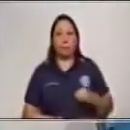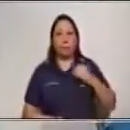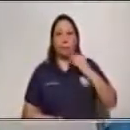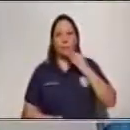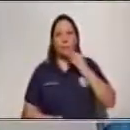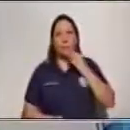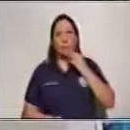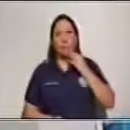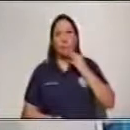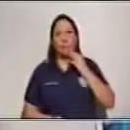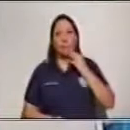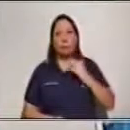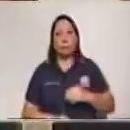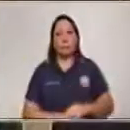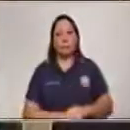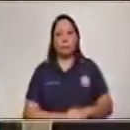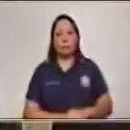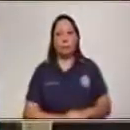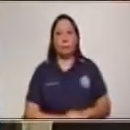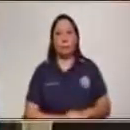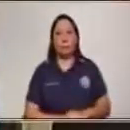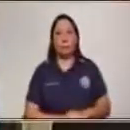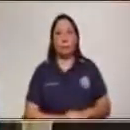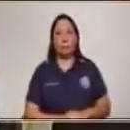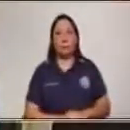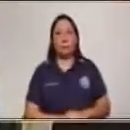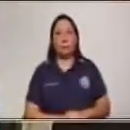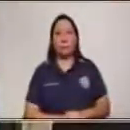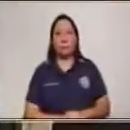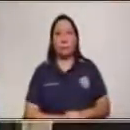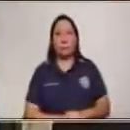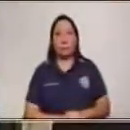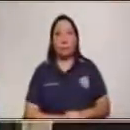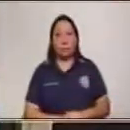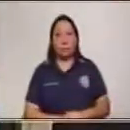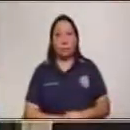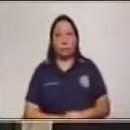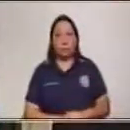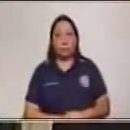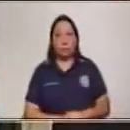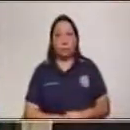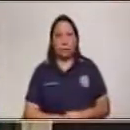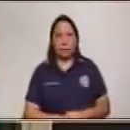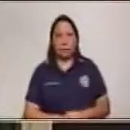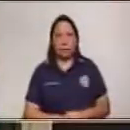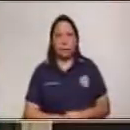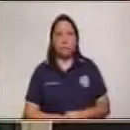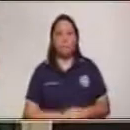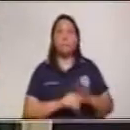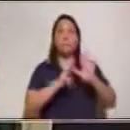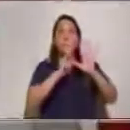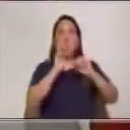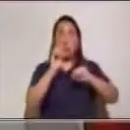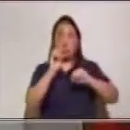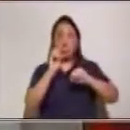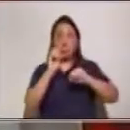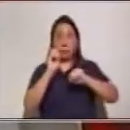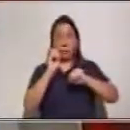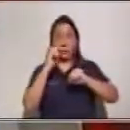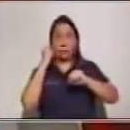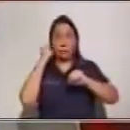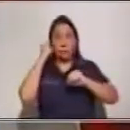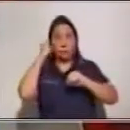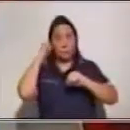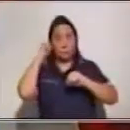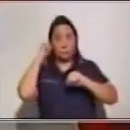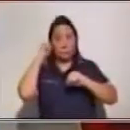lado. Y del lado izquierdo vamos a dividir el 80 entre 2